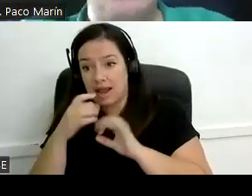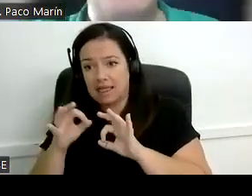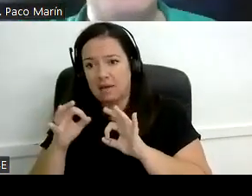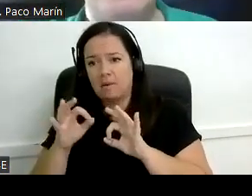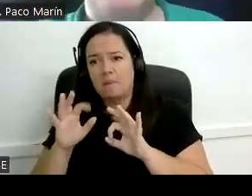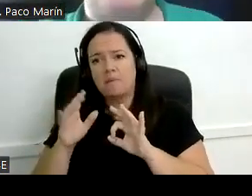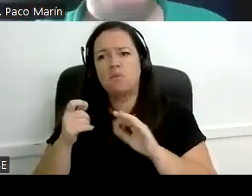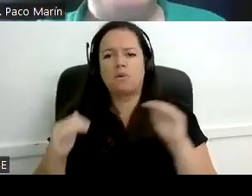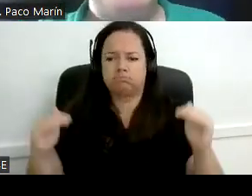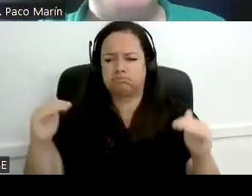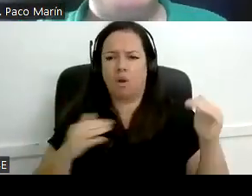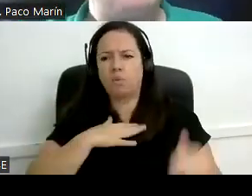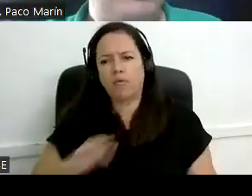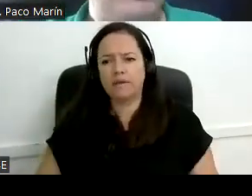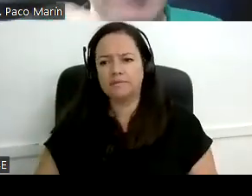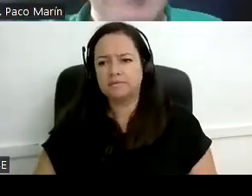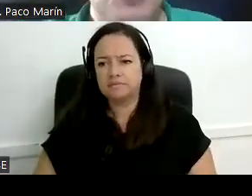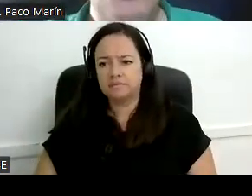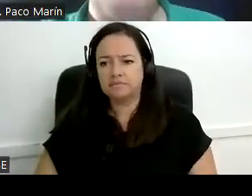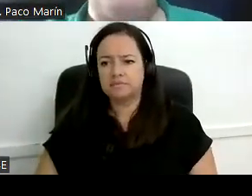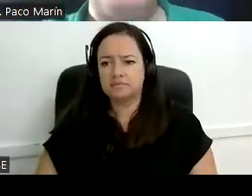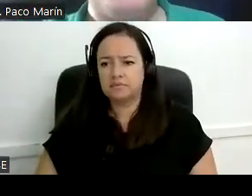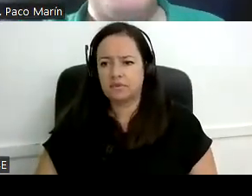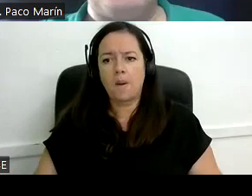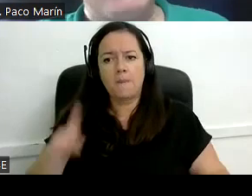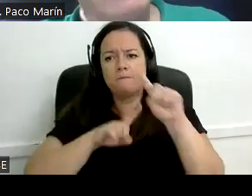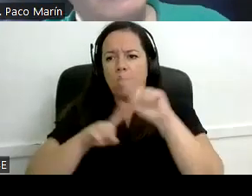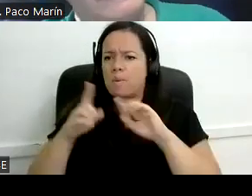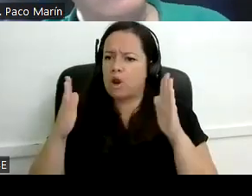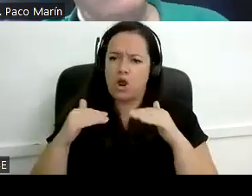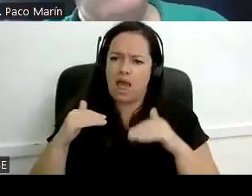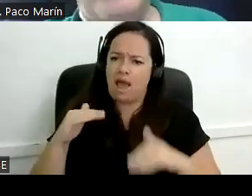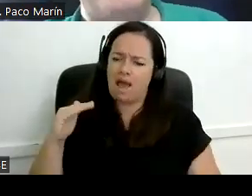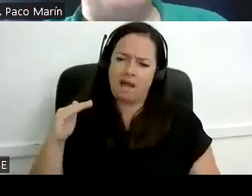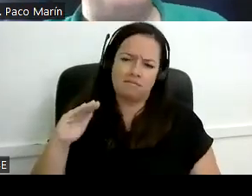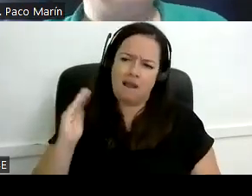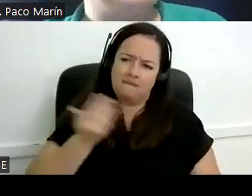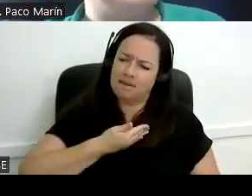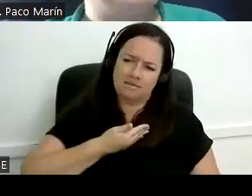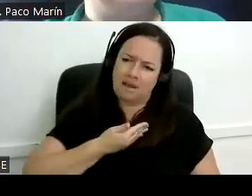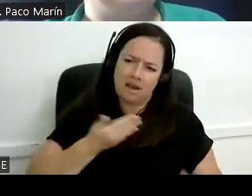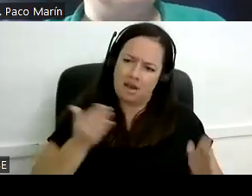la regula y ya está. Y ya os digo, no tiene ningún componente que contraindique o sea,